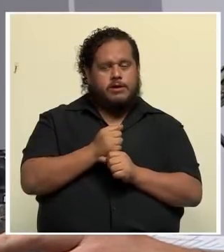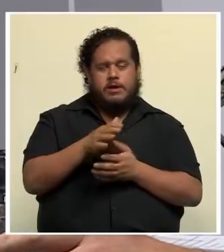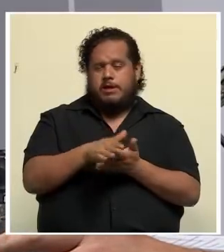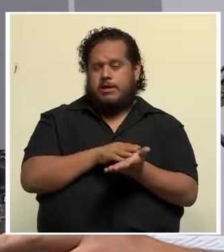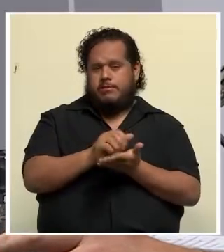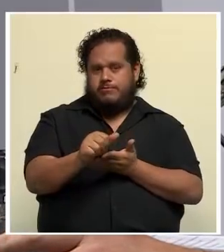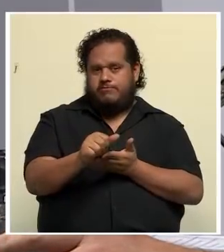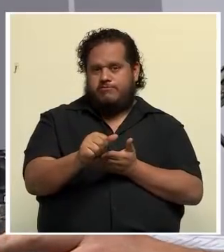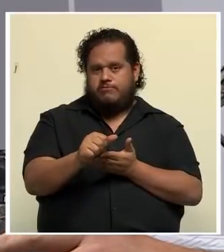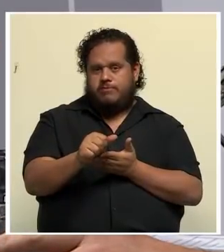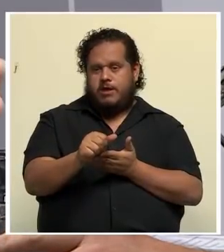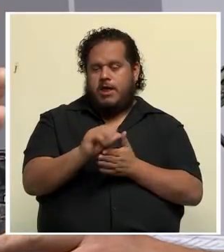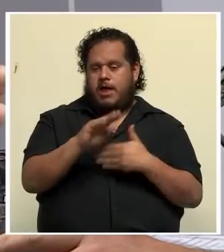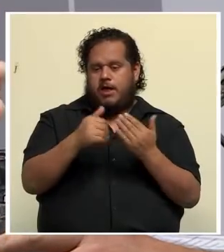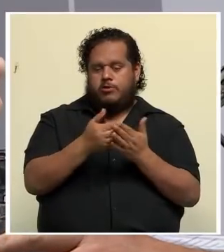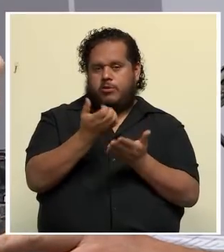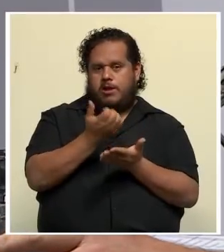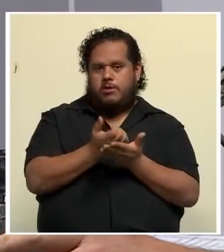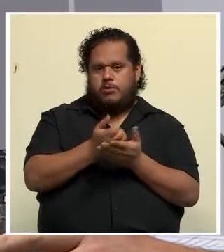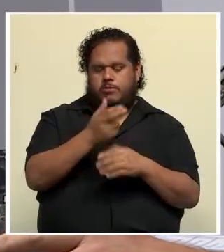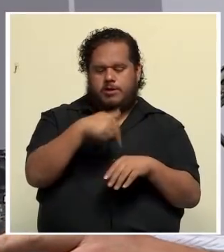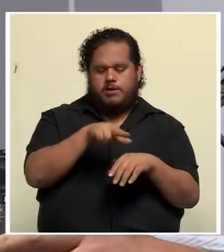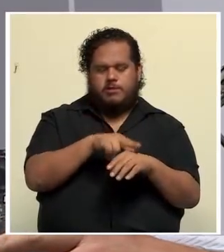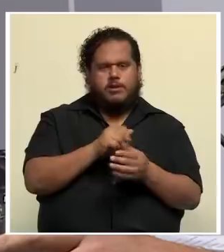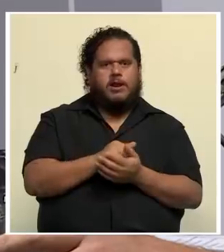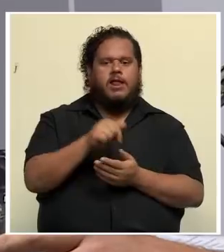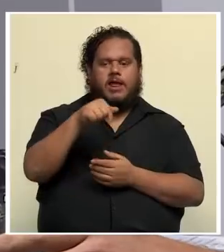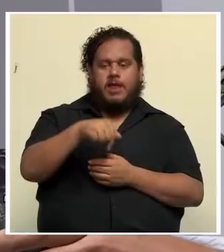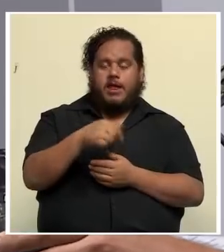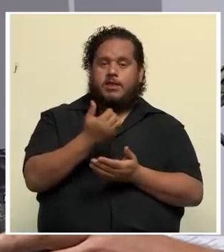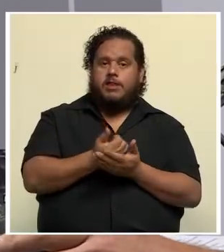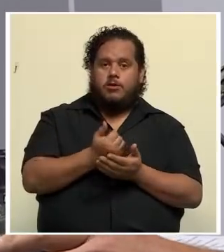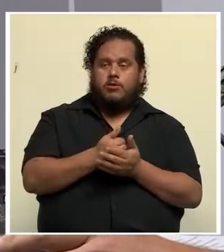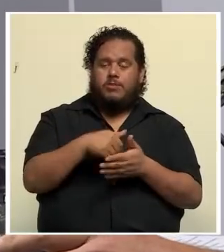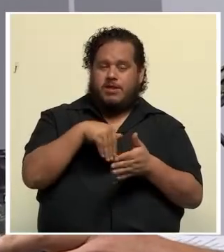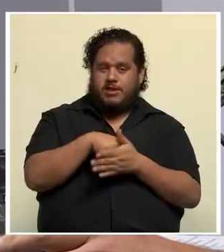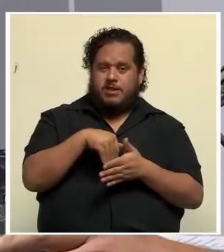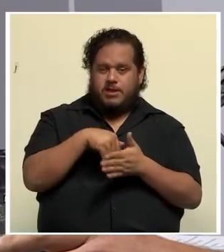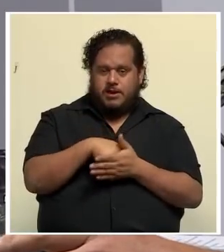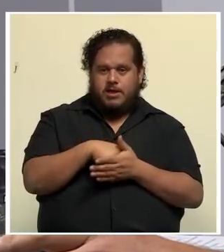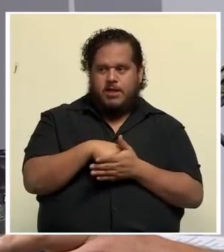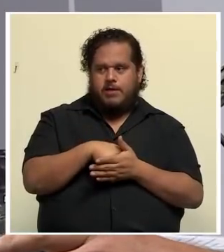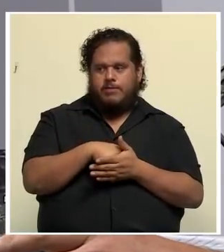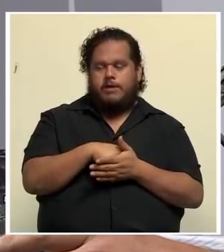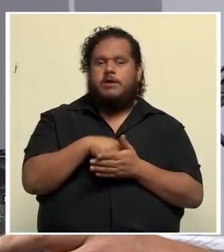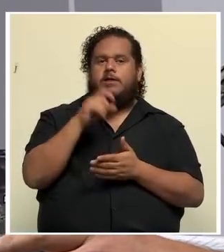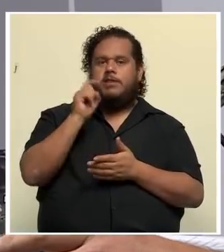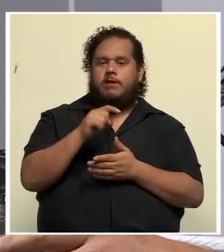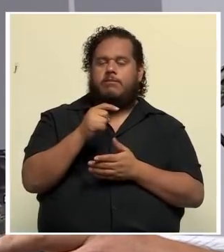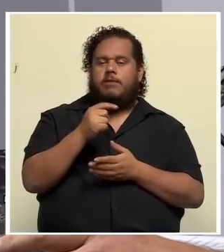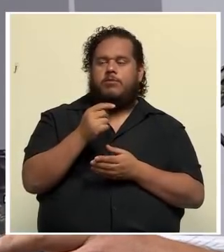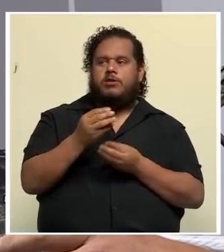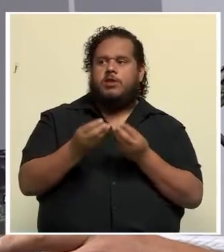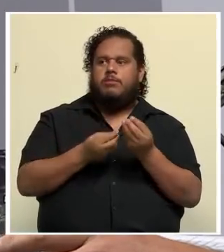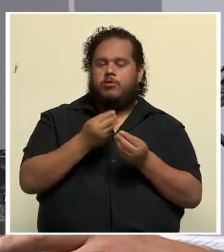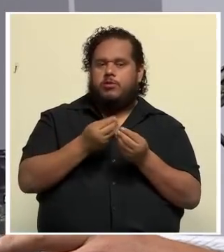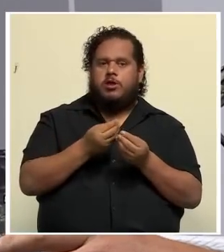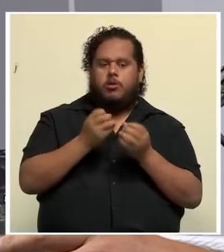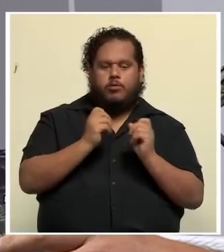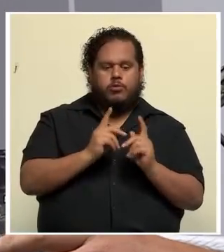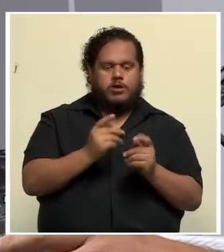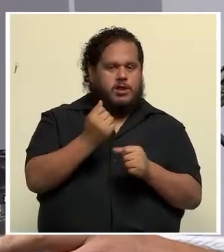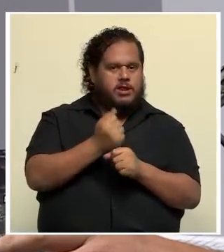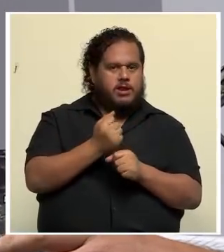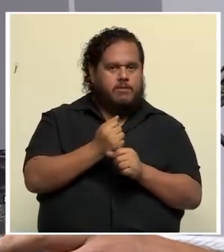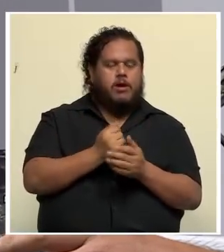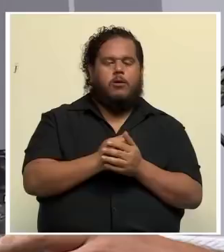más tiza de la economía nacional. Esta economía está estancada, hay que generar oportunidades de trabajo, hay